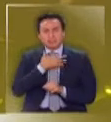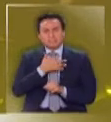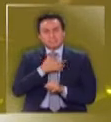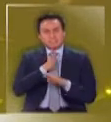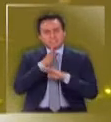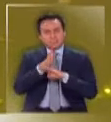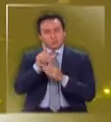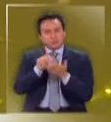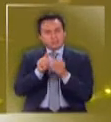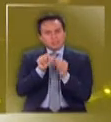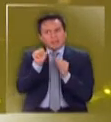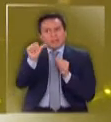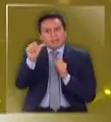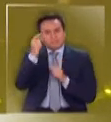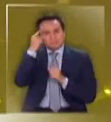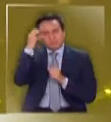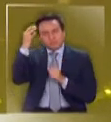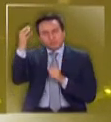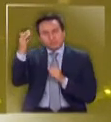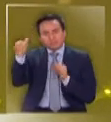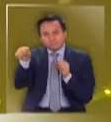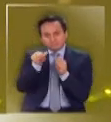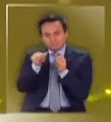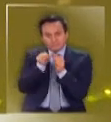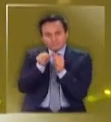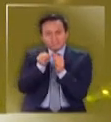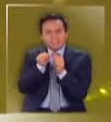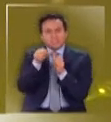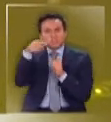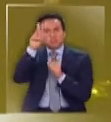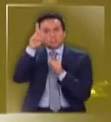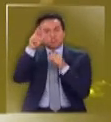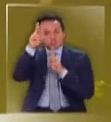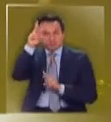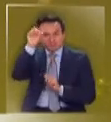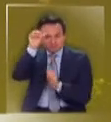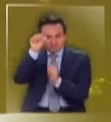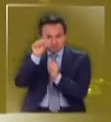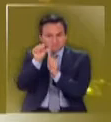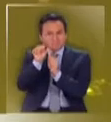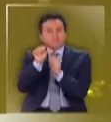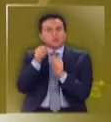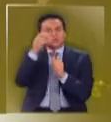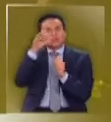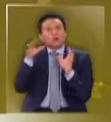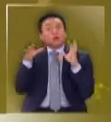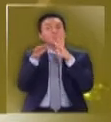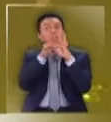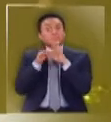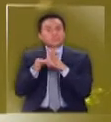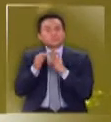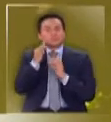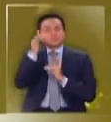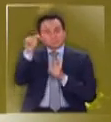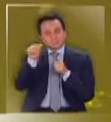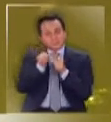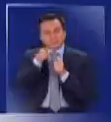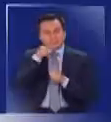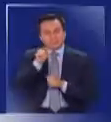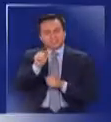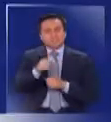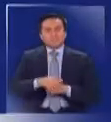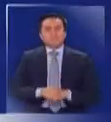visitando un lugar muy lejano sueño con que se acorte esa distancia entre el norte y el sur y que el día de la unificación llegue en un futuro cercano